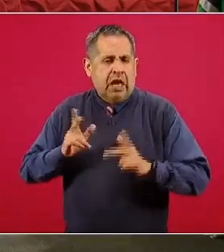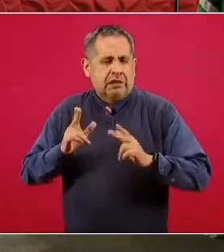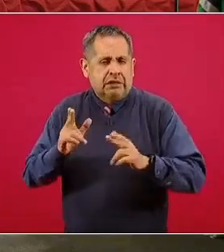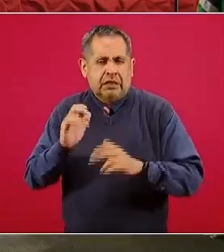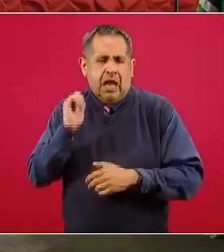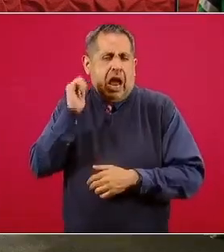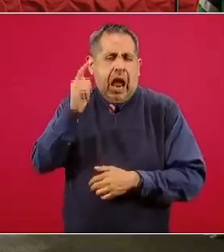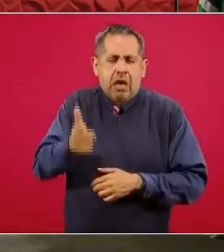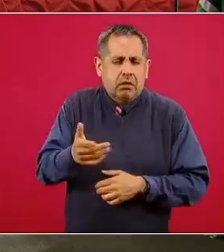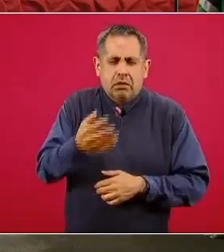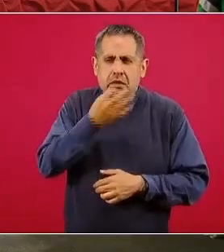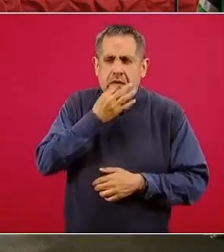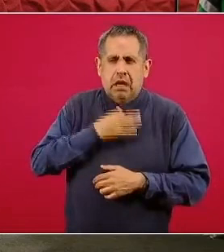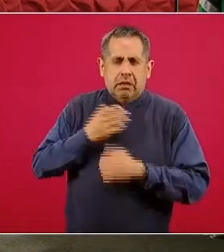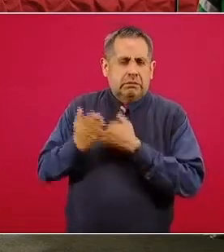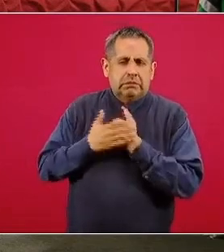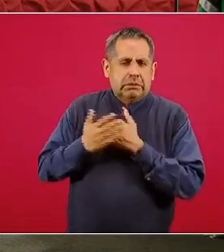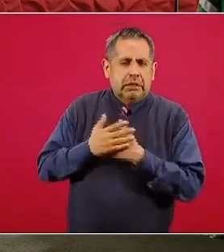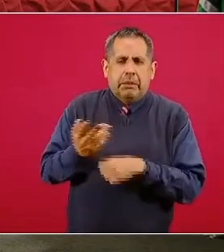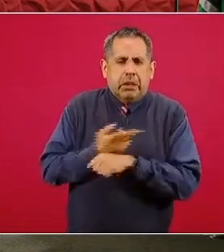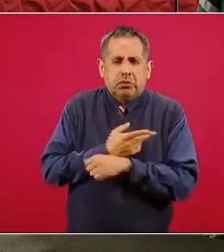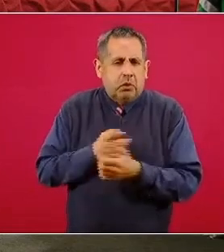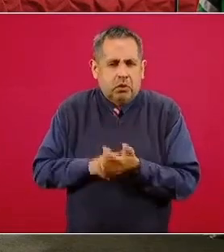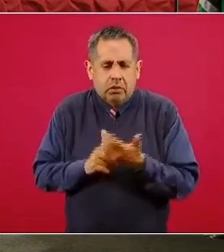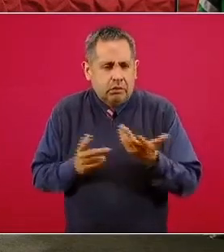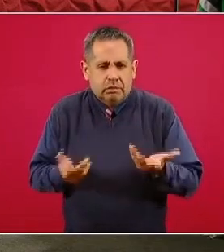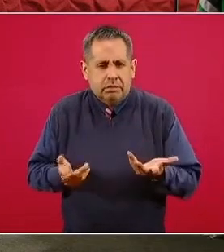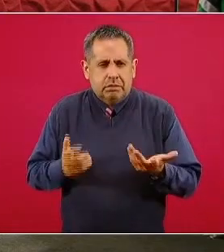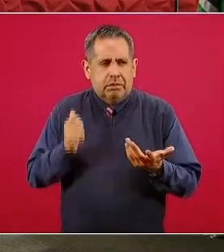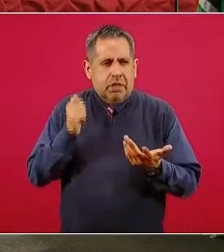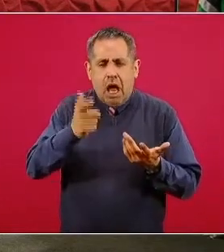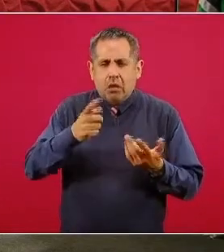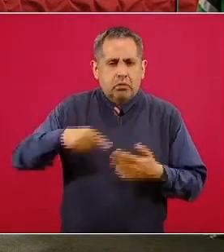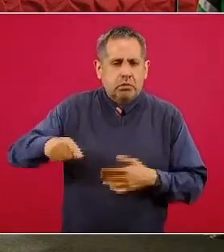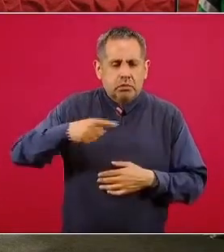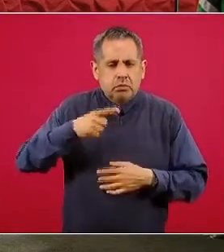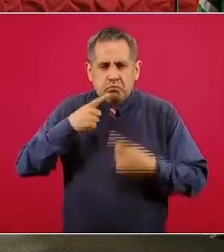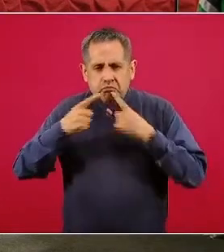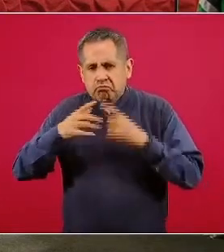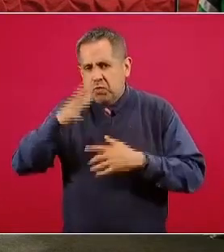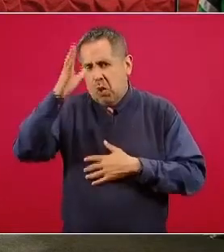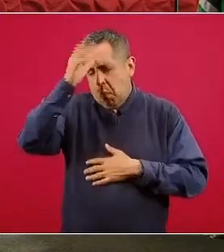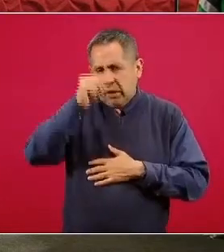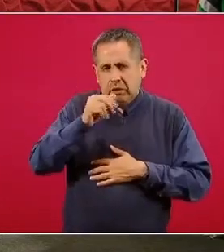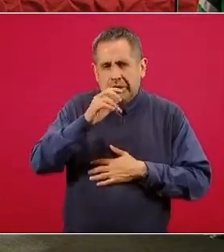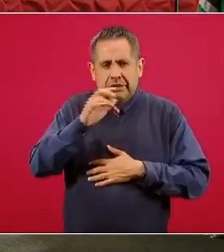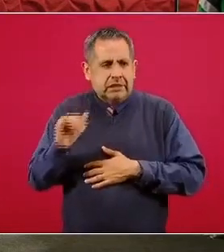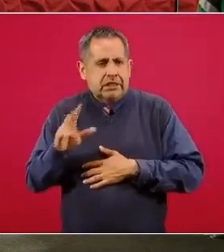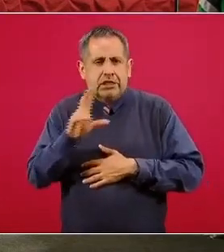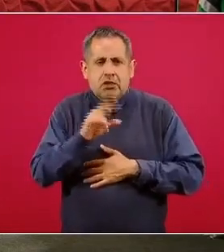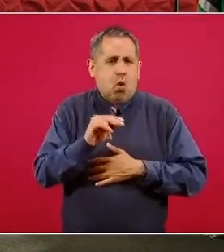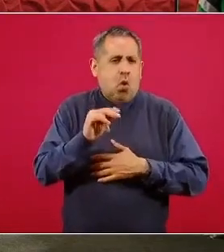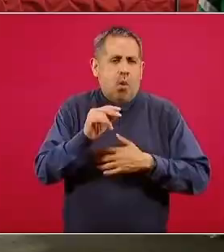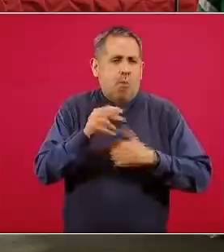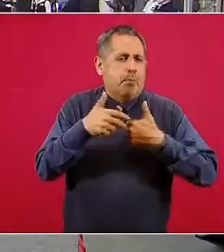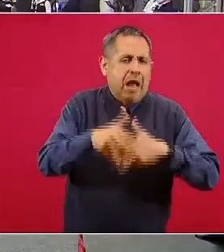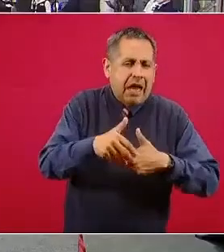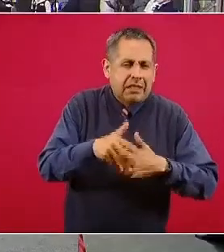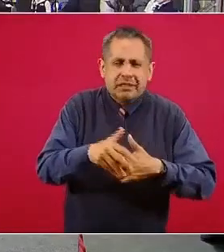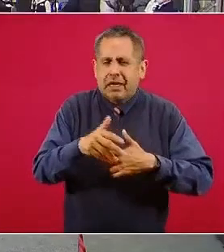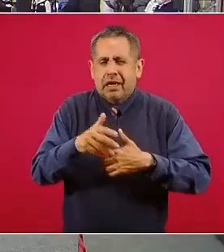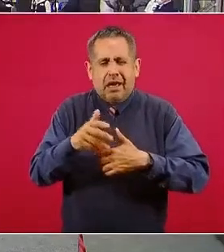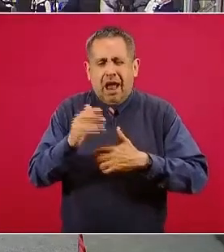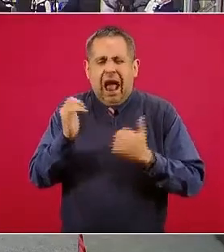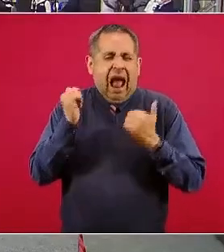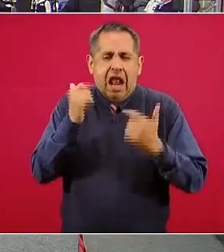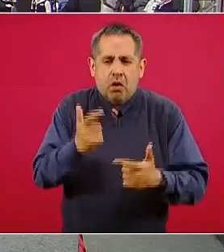Si nos pudiera comentar cómo le fue y a qué acuerdos llegaron y si ya no va a haber ninguna marcha respecto a que ya